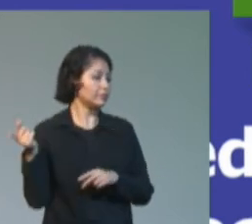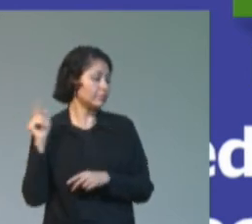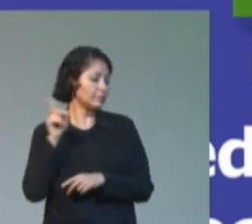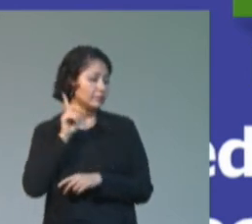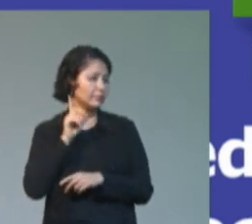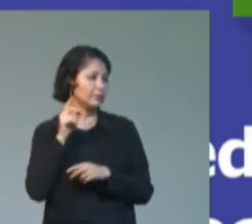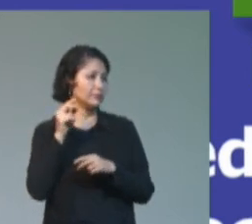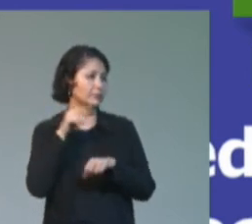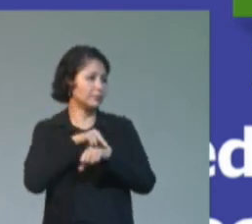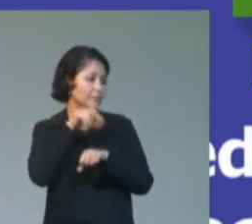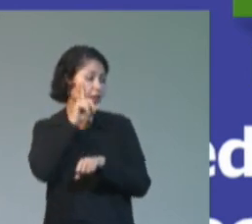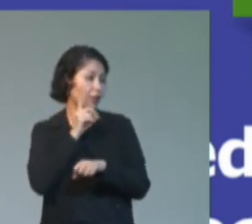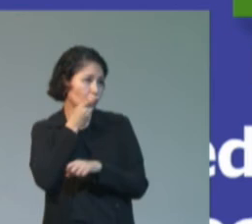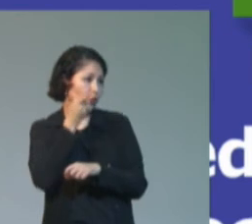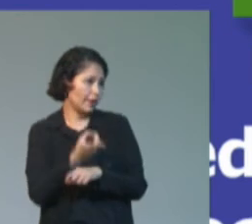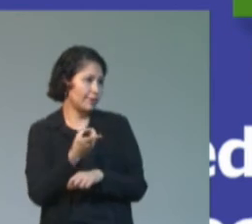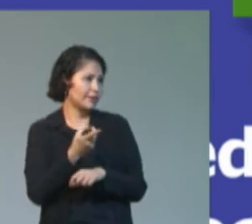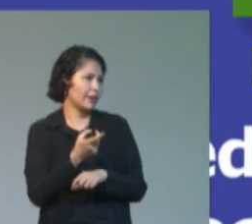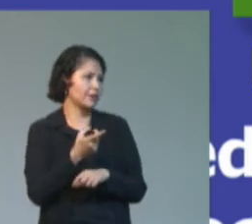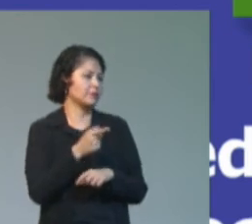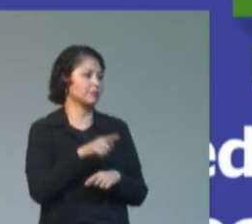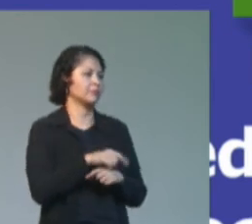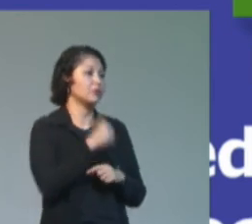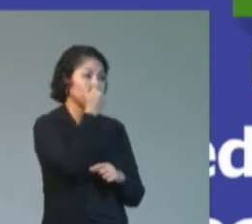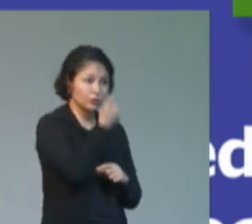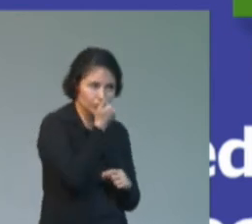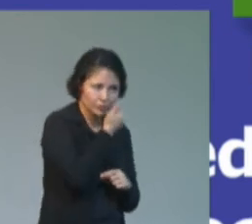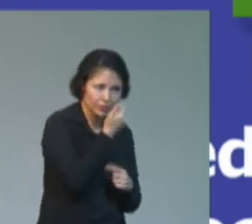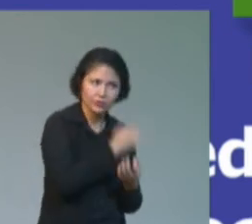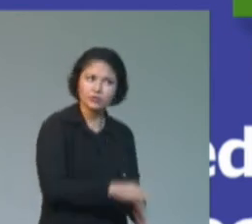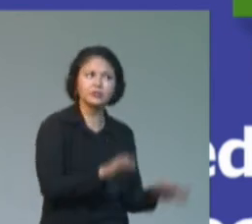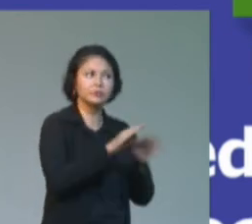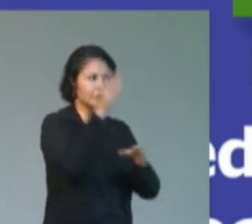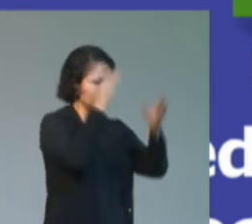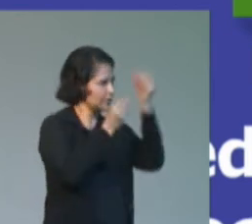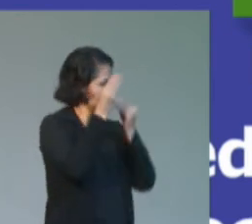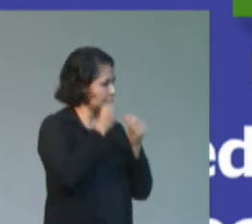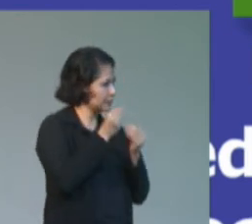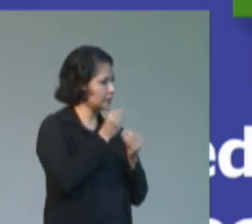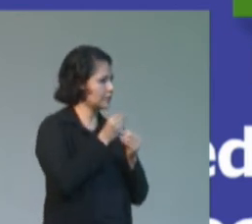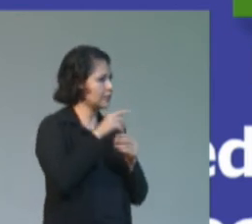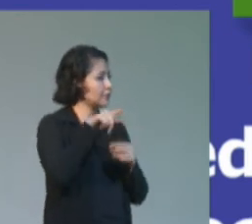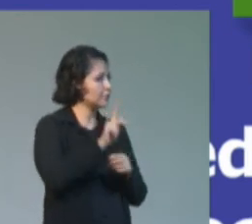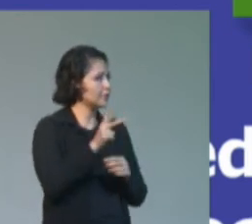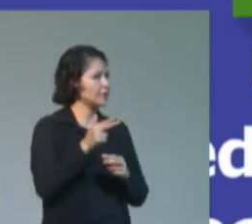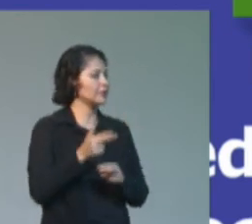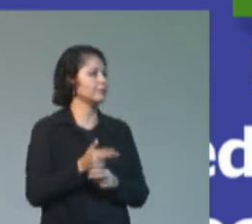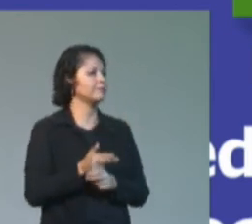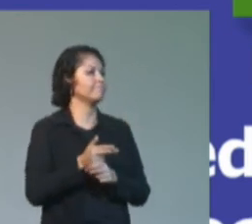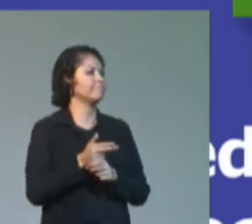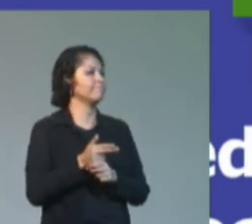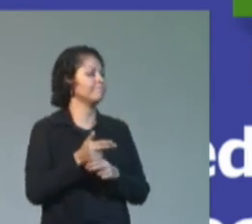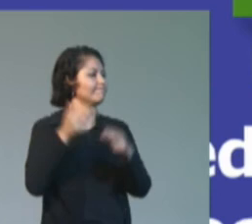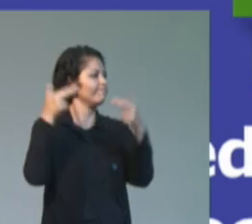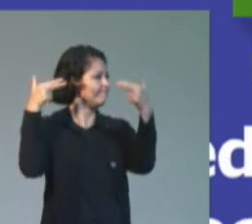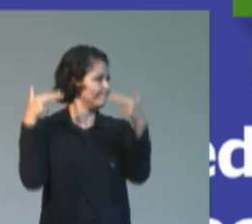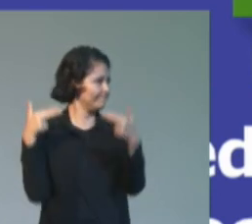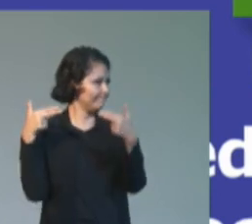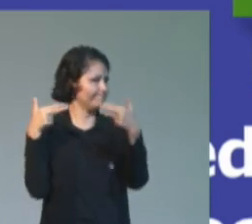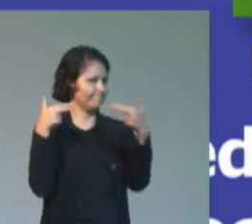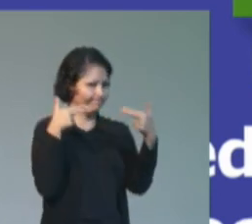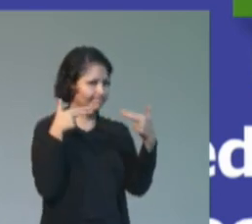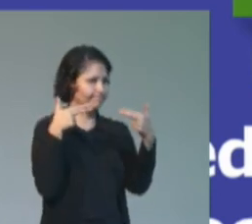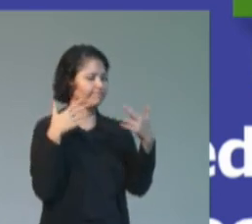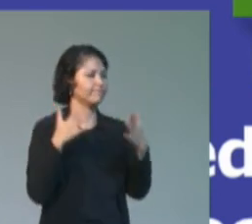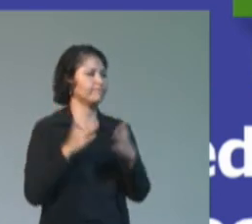pero también no podemos negar y aquí en esta formación a distancia en esta formación e-learning lo mismo que en la